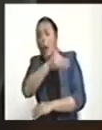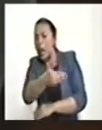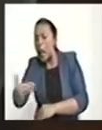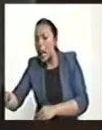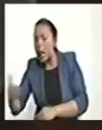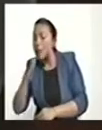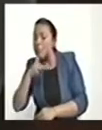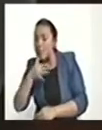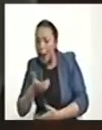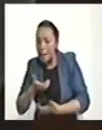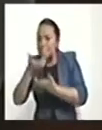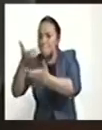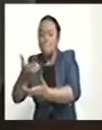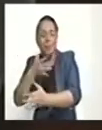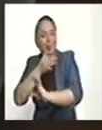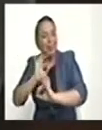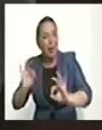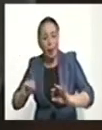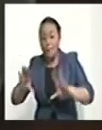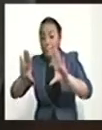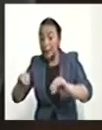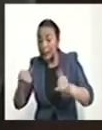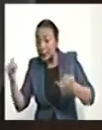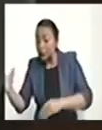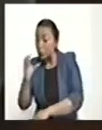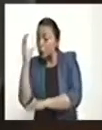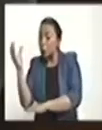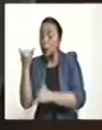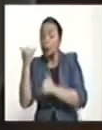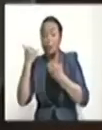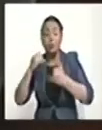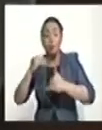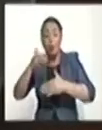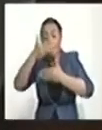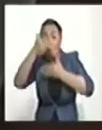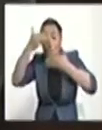no han devuelto son desaparecidos de las FARC. Pero